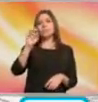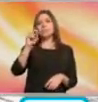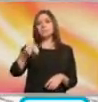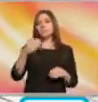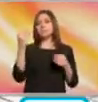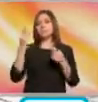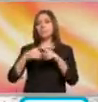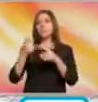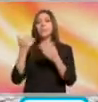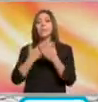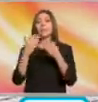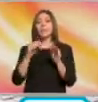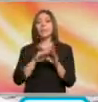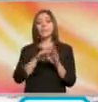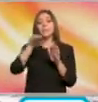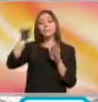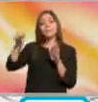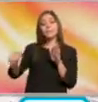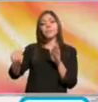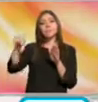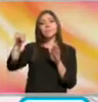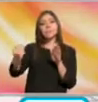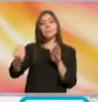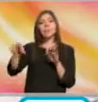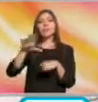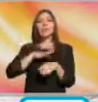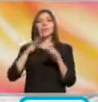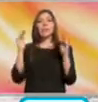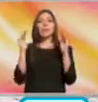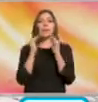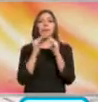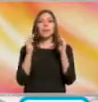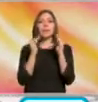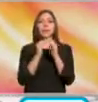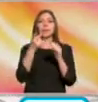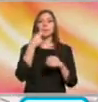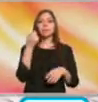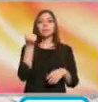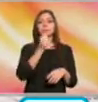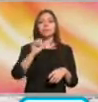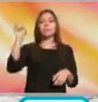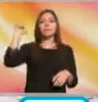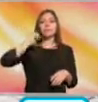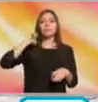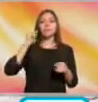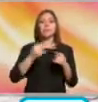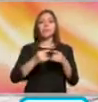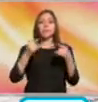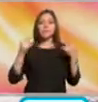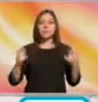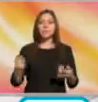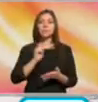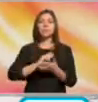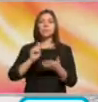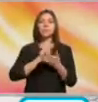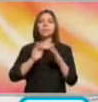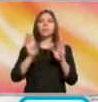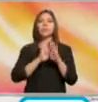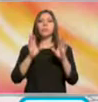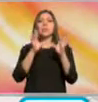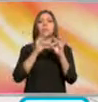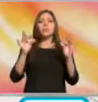al lado, ¿qué cree? Está la casa de aquel insigne historiador, periodista, crítico